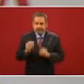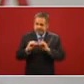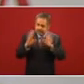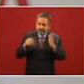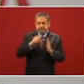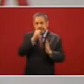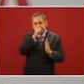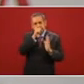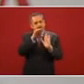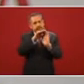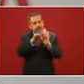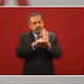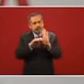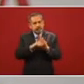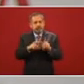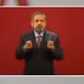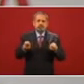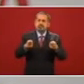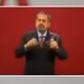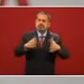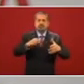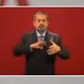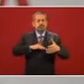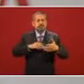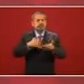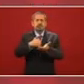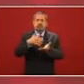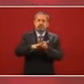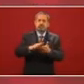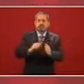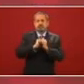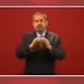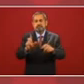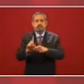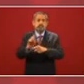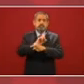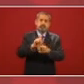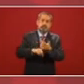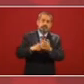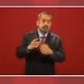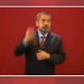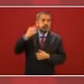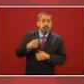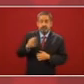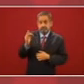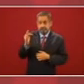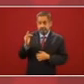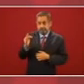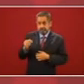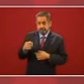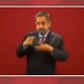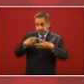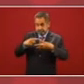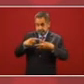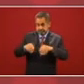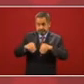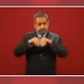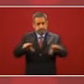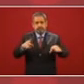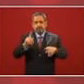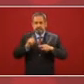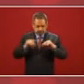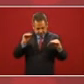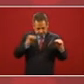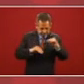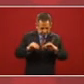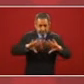la guía de control de infecciones que publicamos desde la primera semana de febrero y que es producto del trabajo de